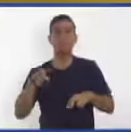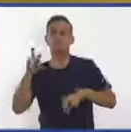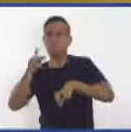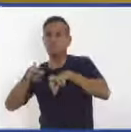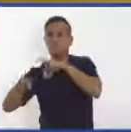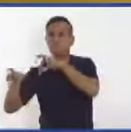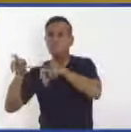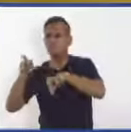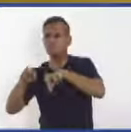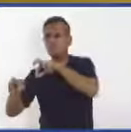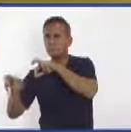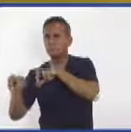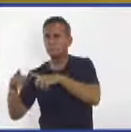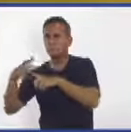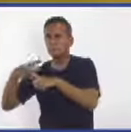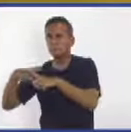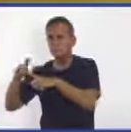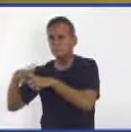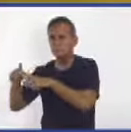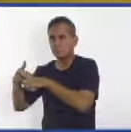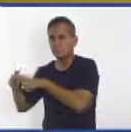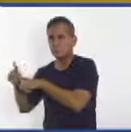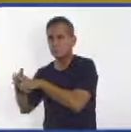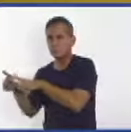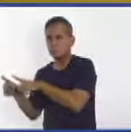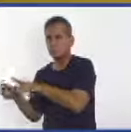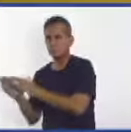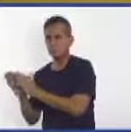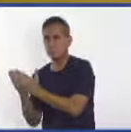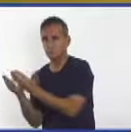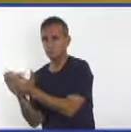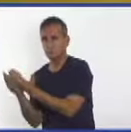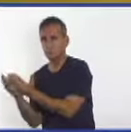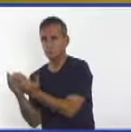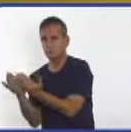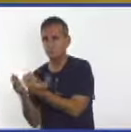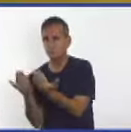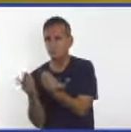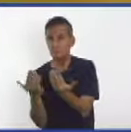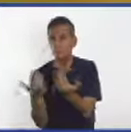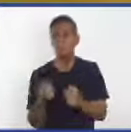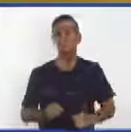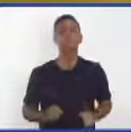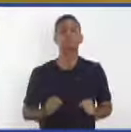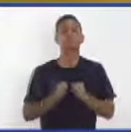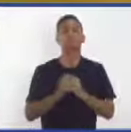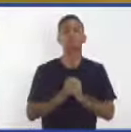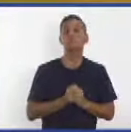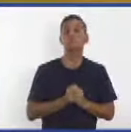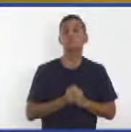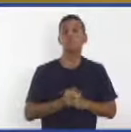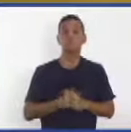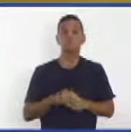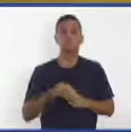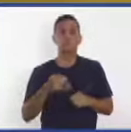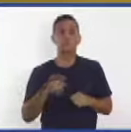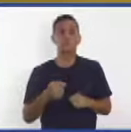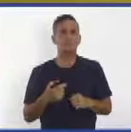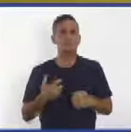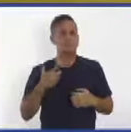de modo tal de que les quede bien resumido dónde radica la significación